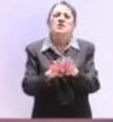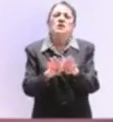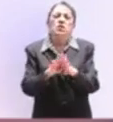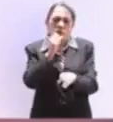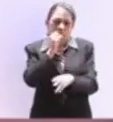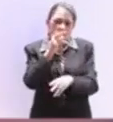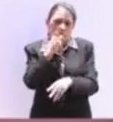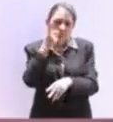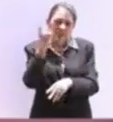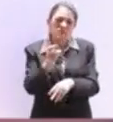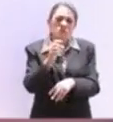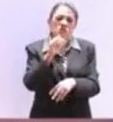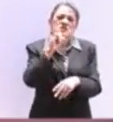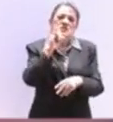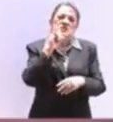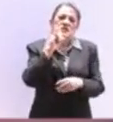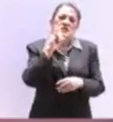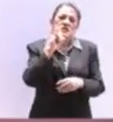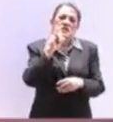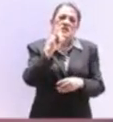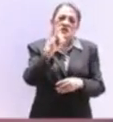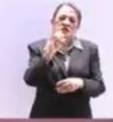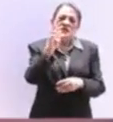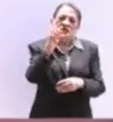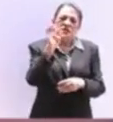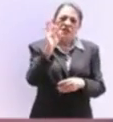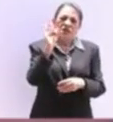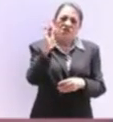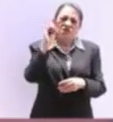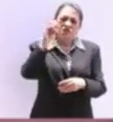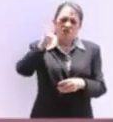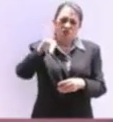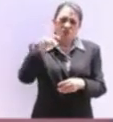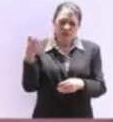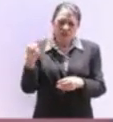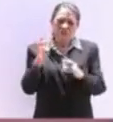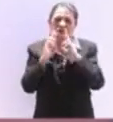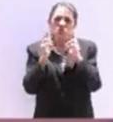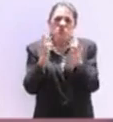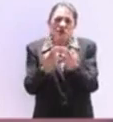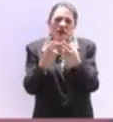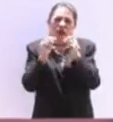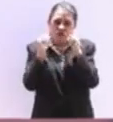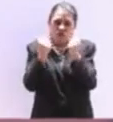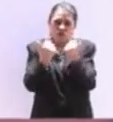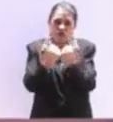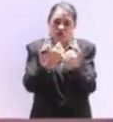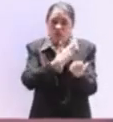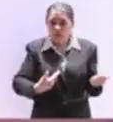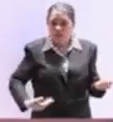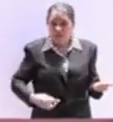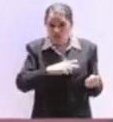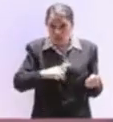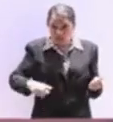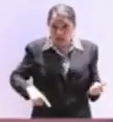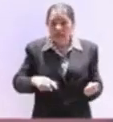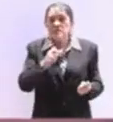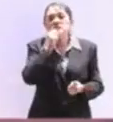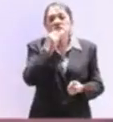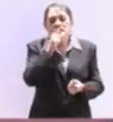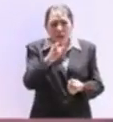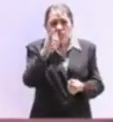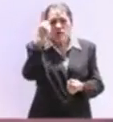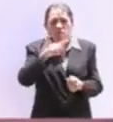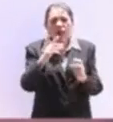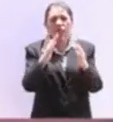dicho, en distintos rubros también, podemos invertirlo en el mejoramiento de la vivienda, no así en